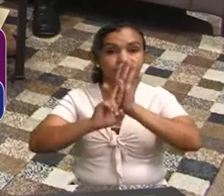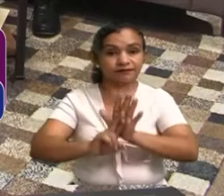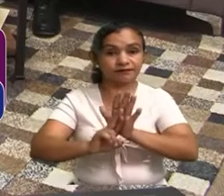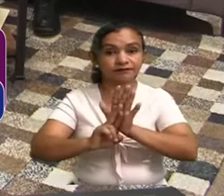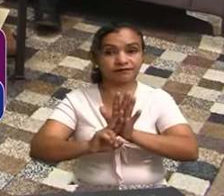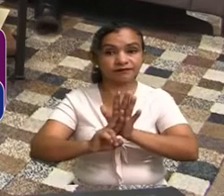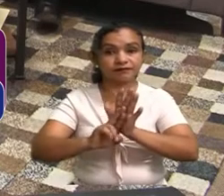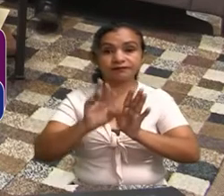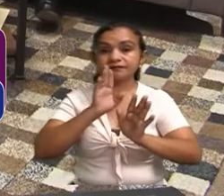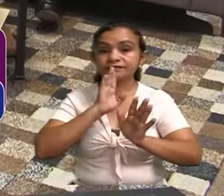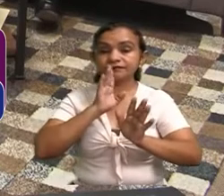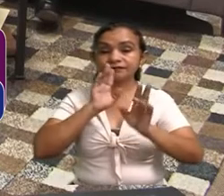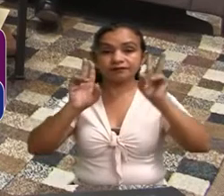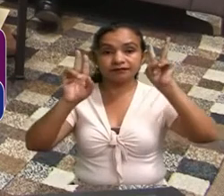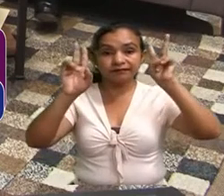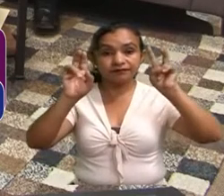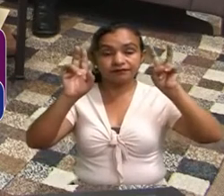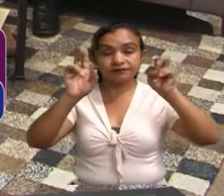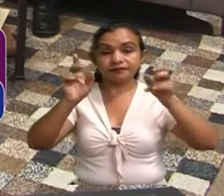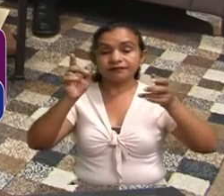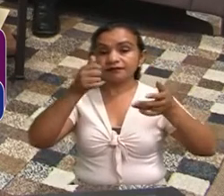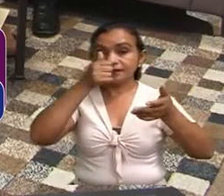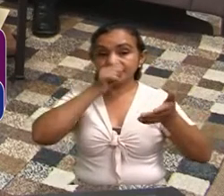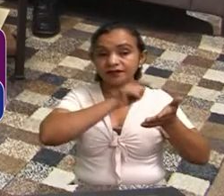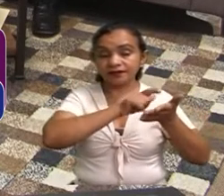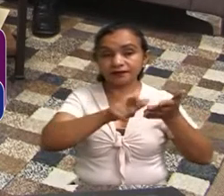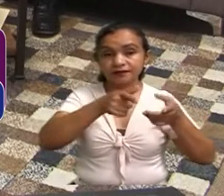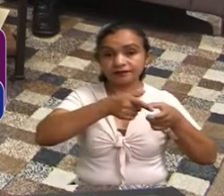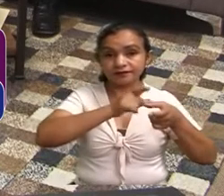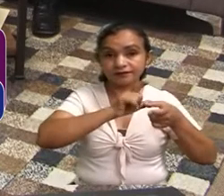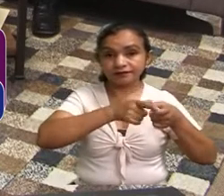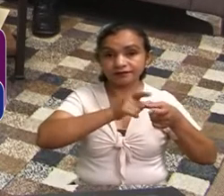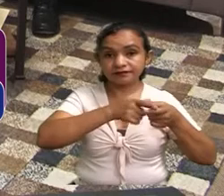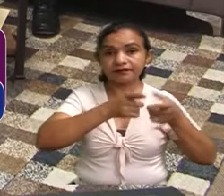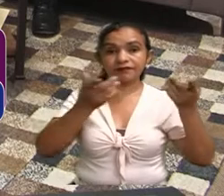están relacionadas con el tema del agua, el saneamiento, y que están